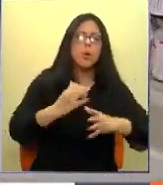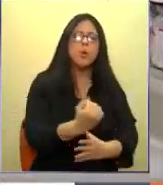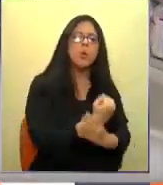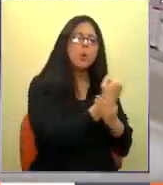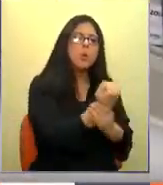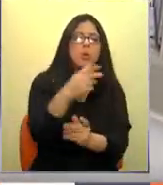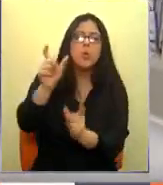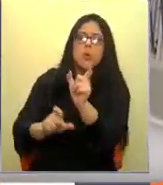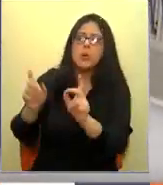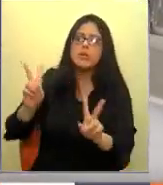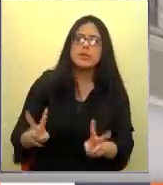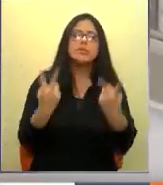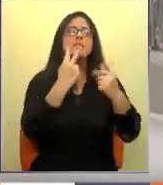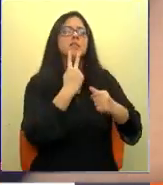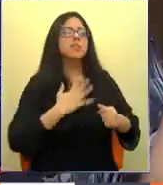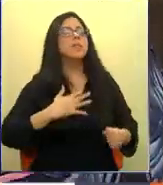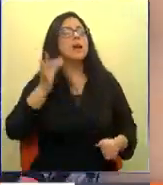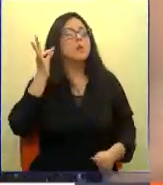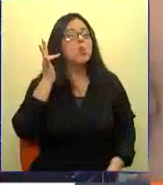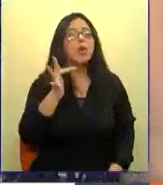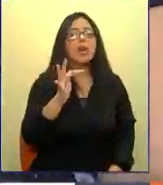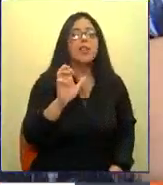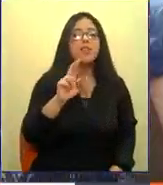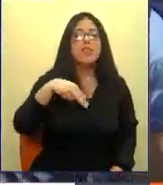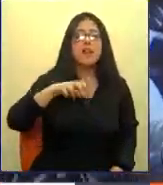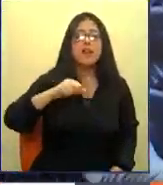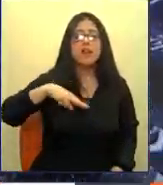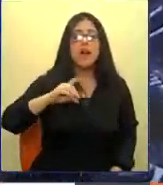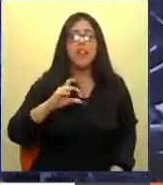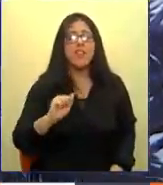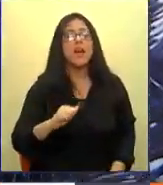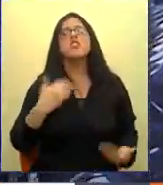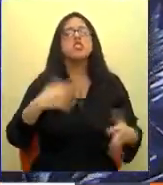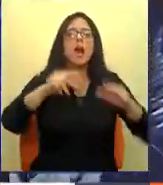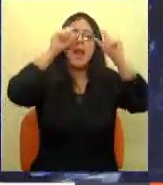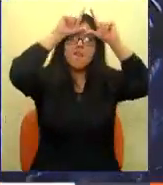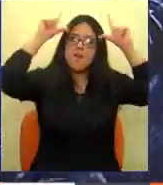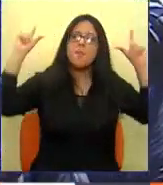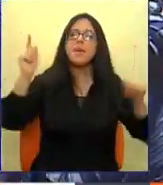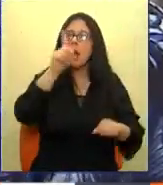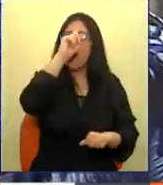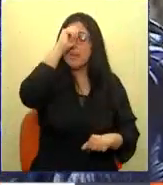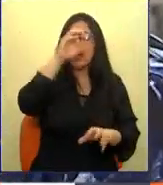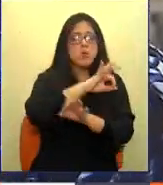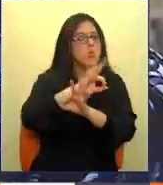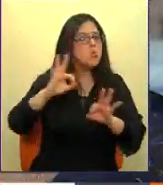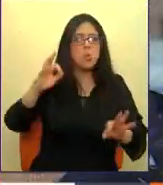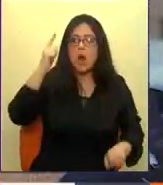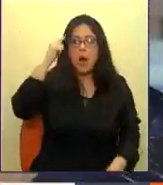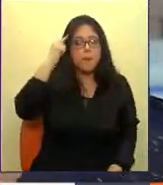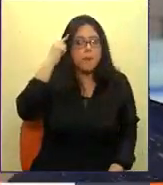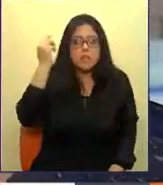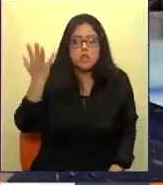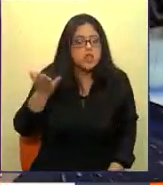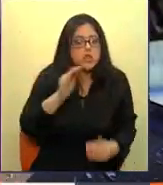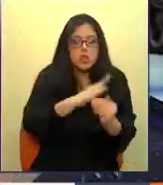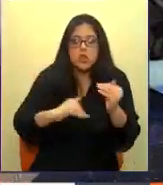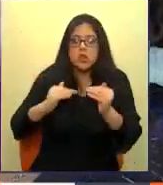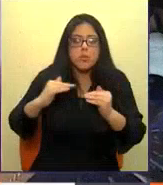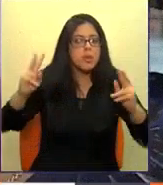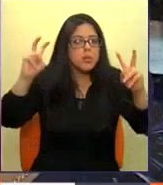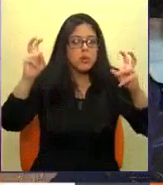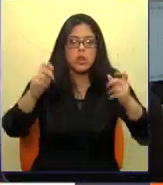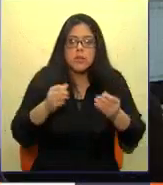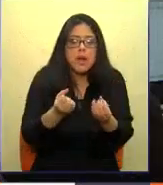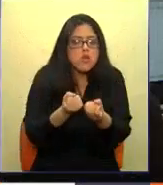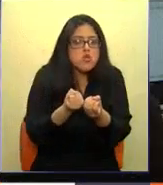vida. Fernanda es enfermera del hospital y jamás imaginó enfrentar una pandemia con esta cifra de